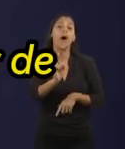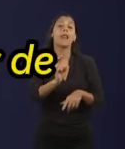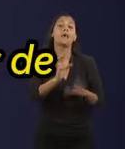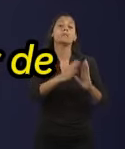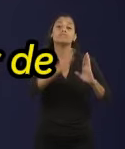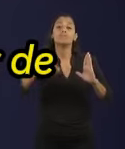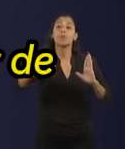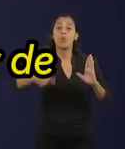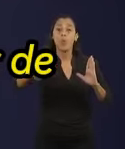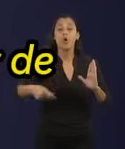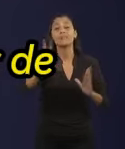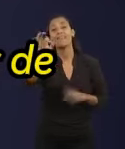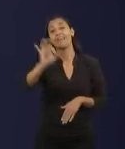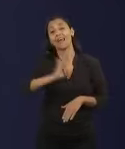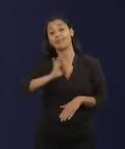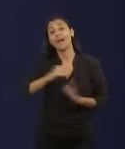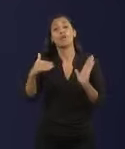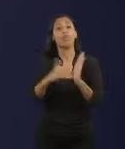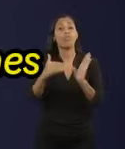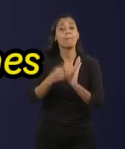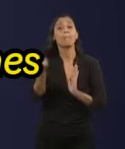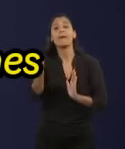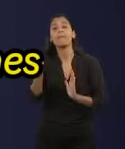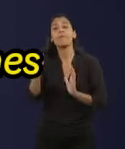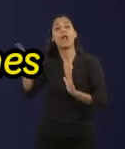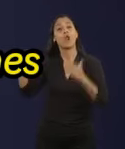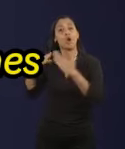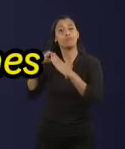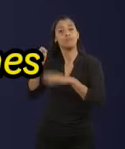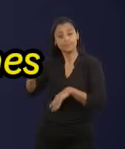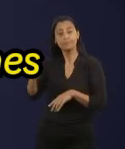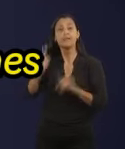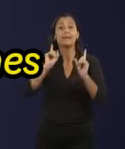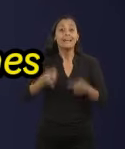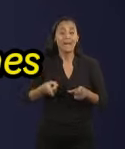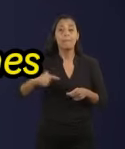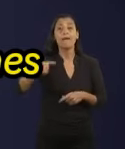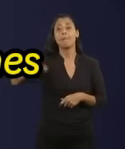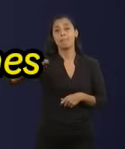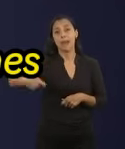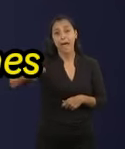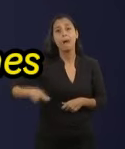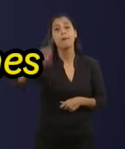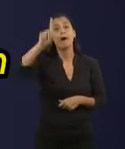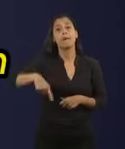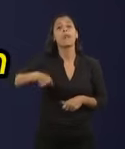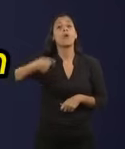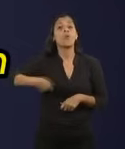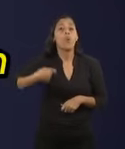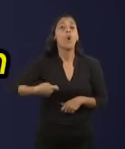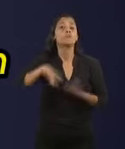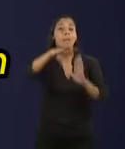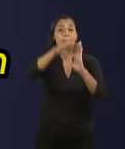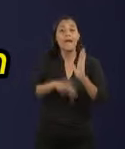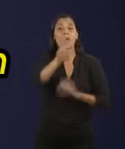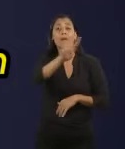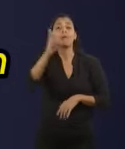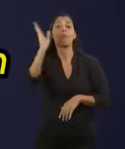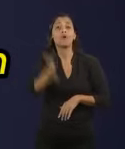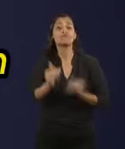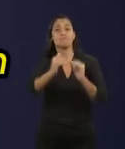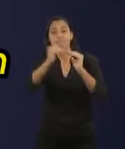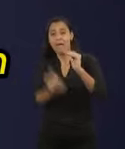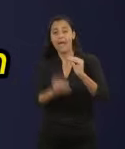80% del valor de la propiedad eh prepagas que bajaron sus planes de salud en un 22 por algunos supermercados que han